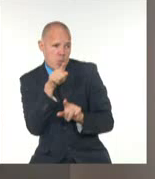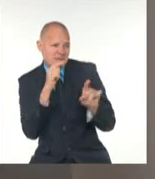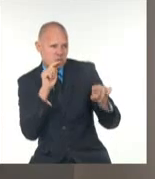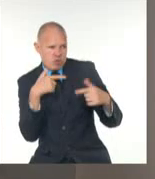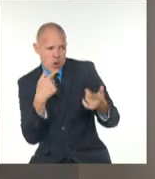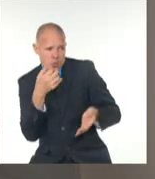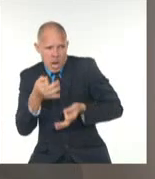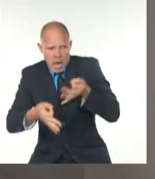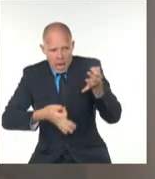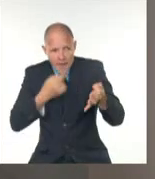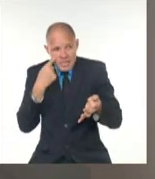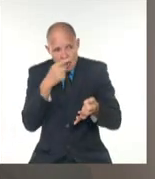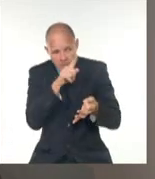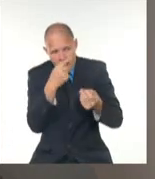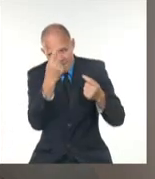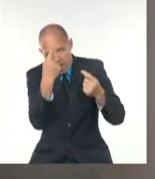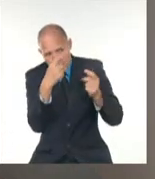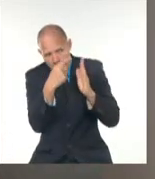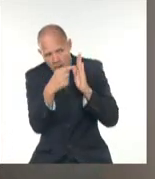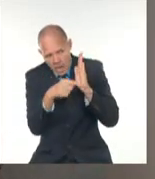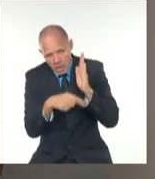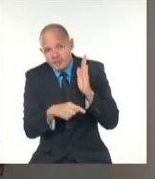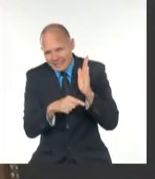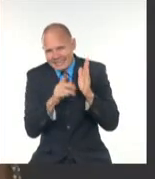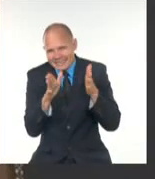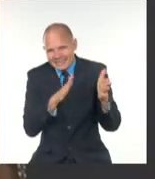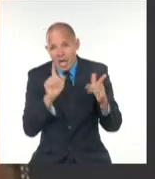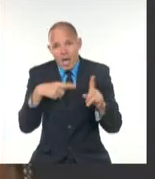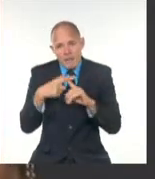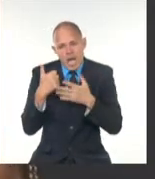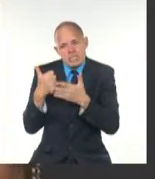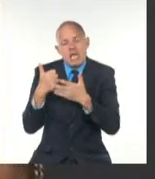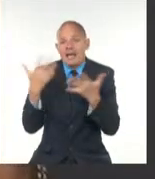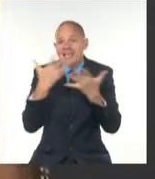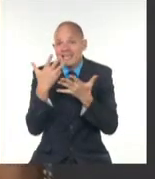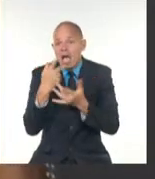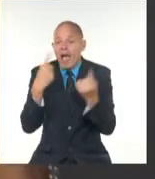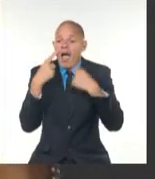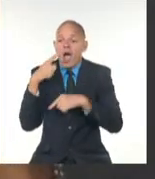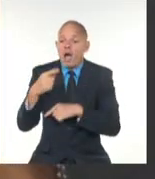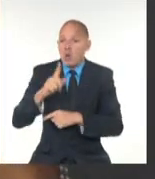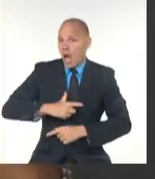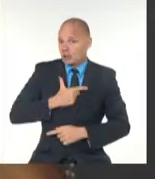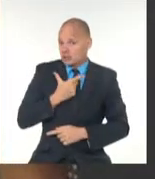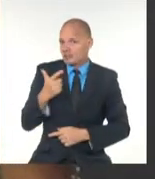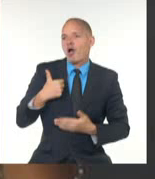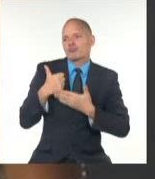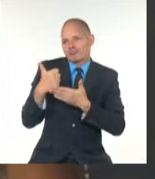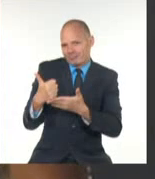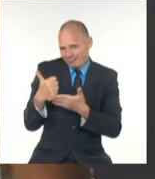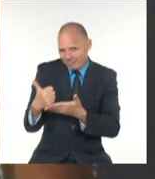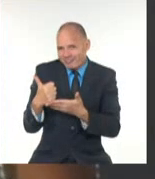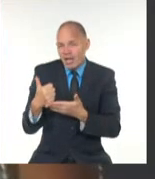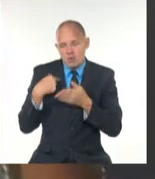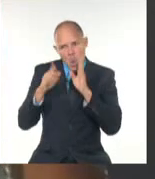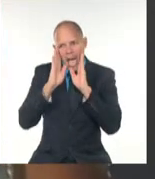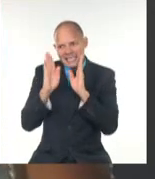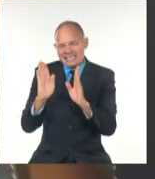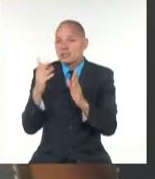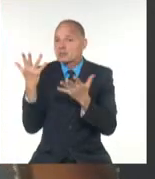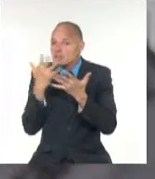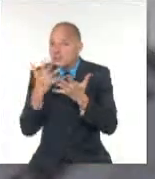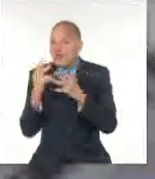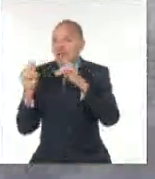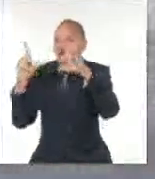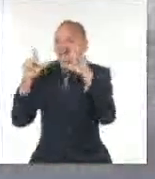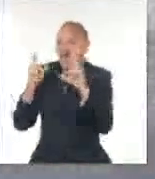gestión cultural, principalmente apoyando a los artistas visuales, que es la sección en la cual me he desempeñado un poco